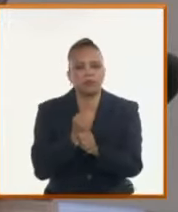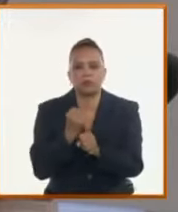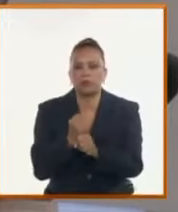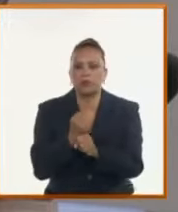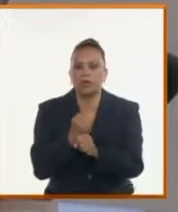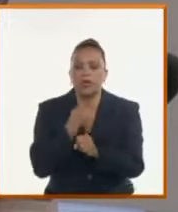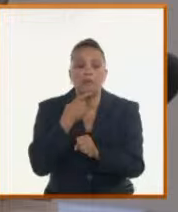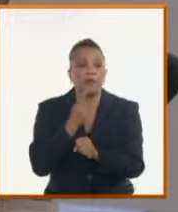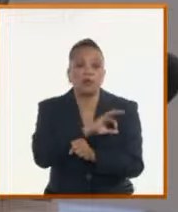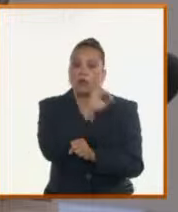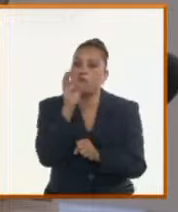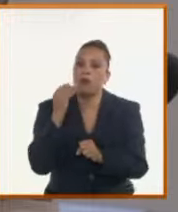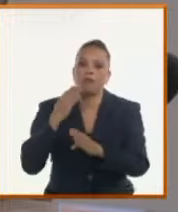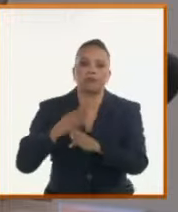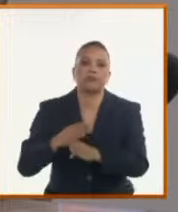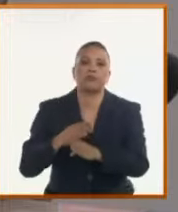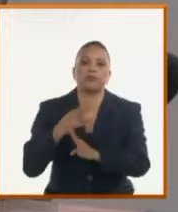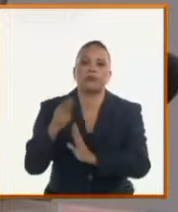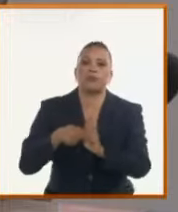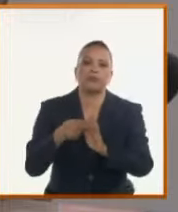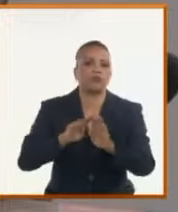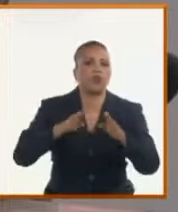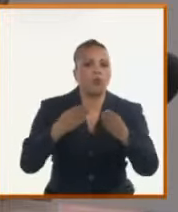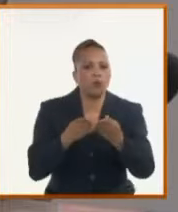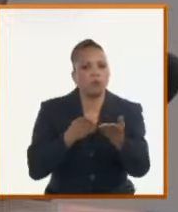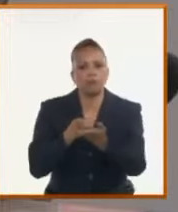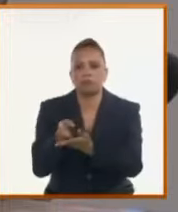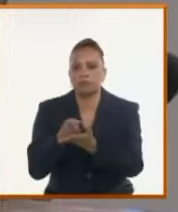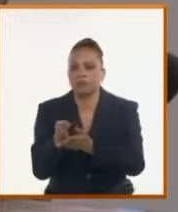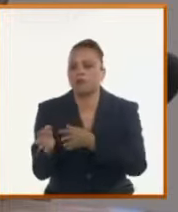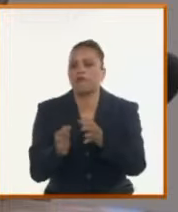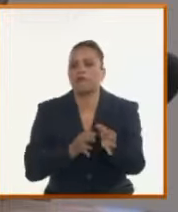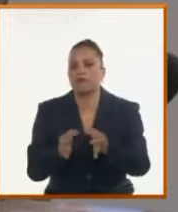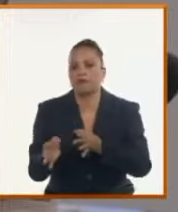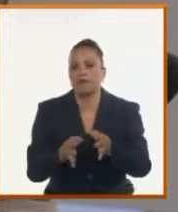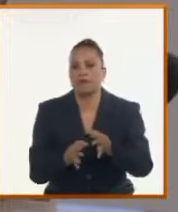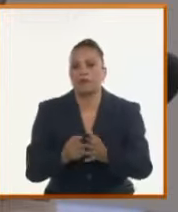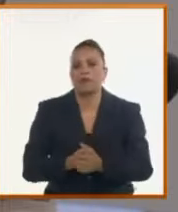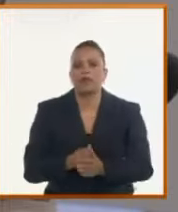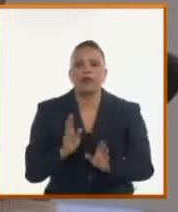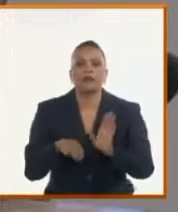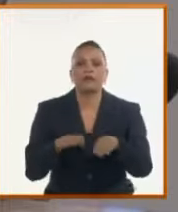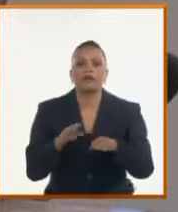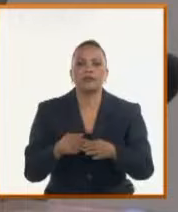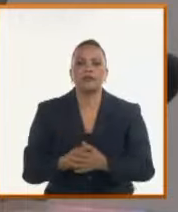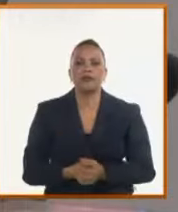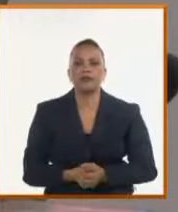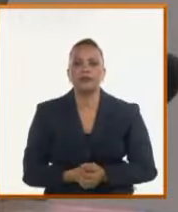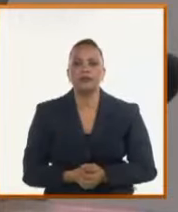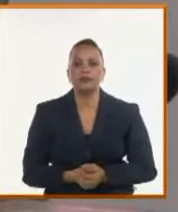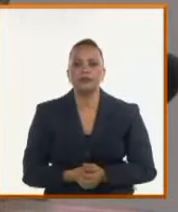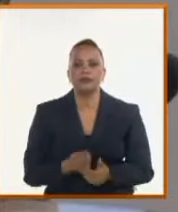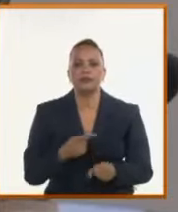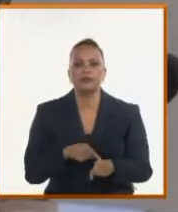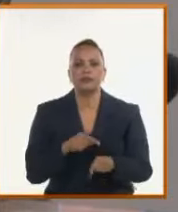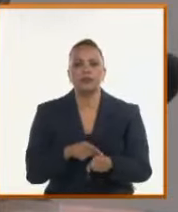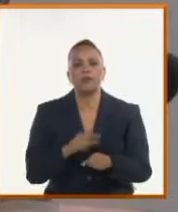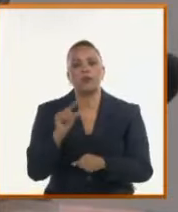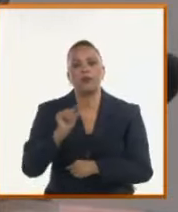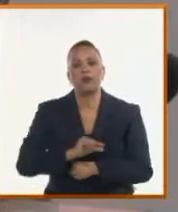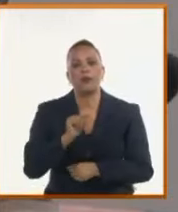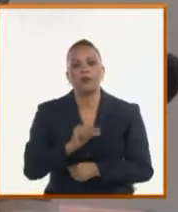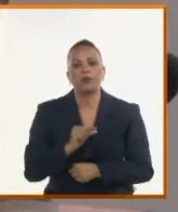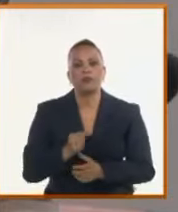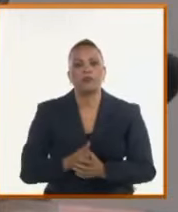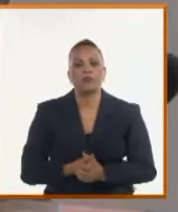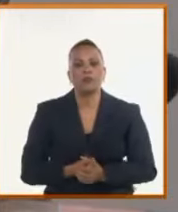cancelado ninguna transportación se han hecho todas las transportaciones un en ocasiones un tiempo más prolongado otro un poco menos pero no se